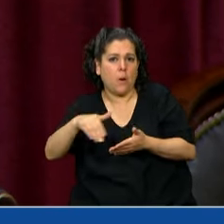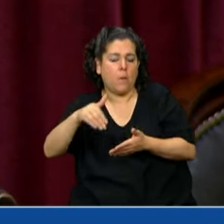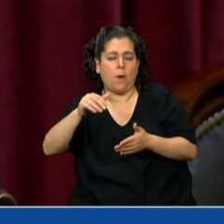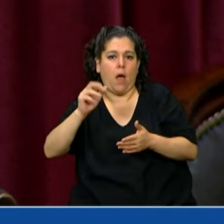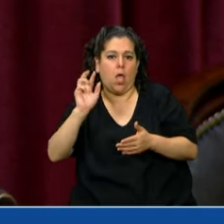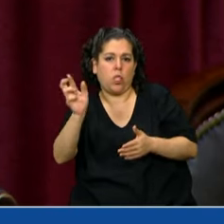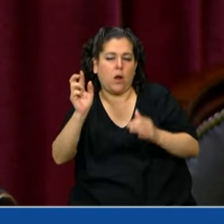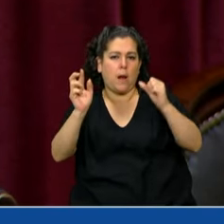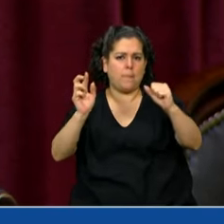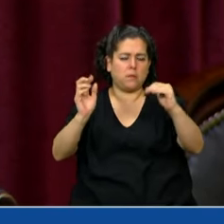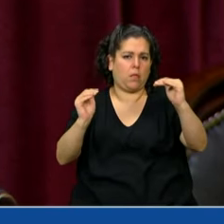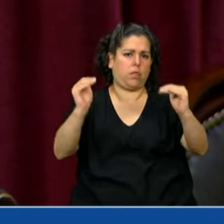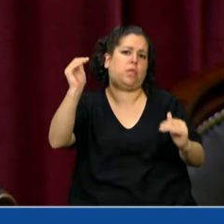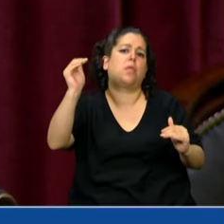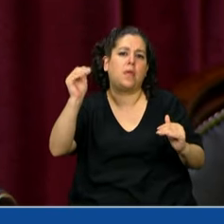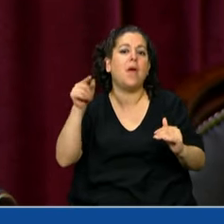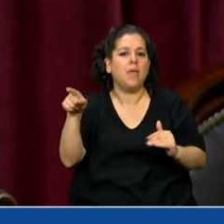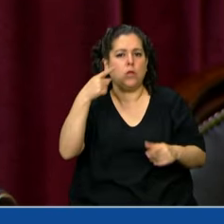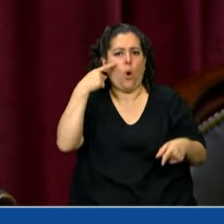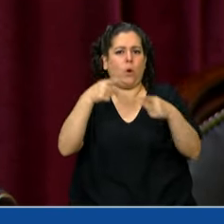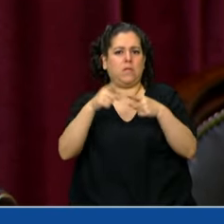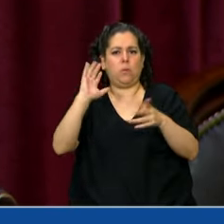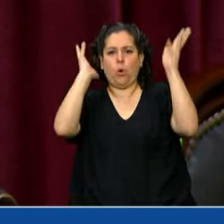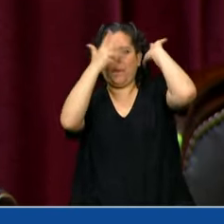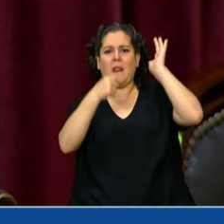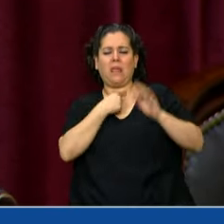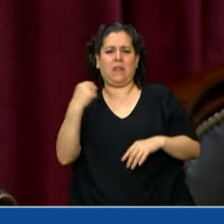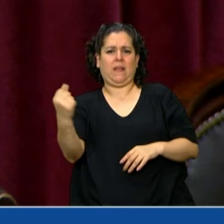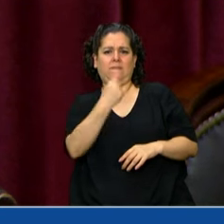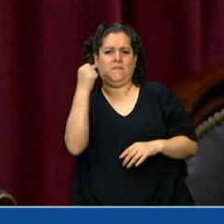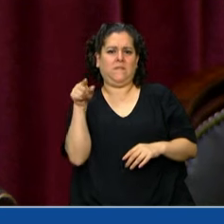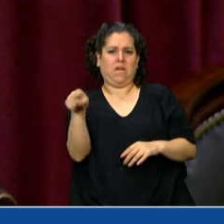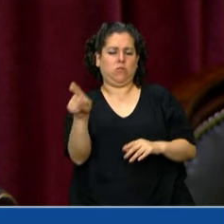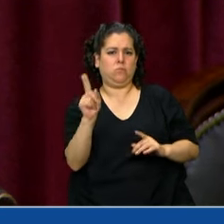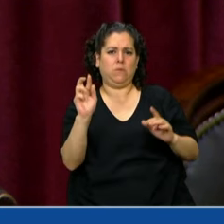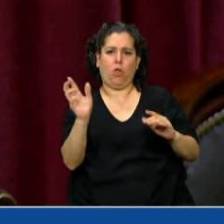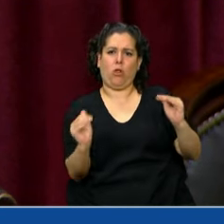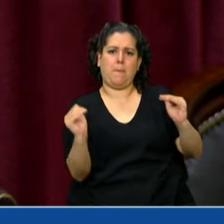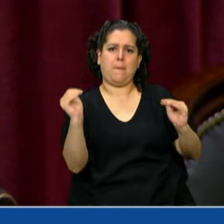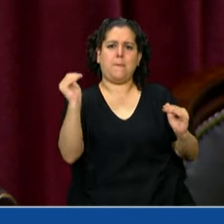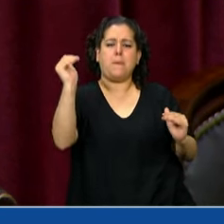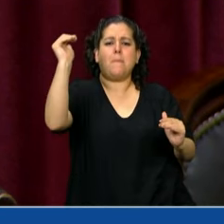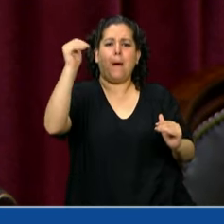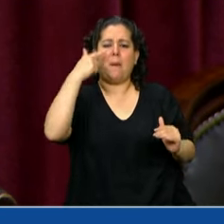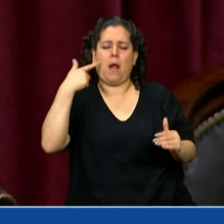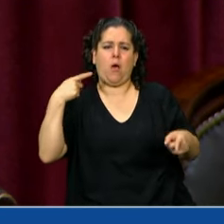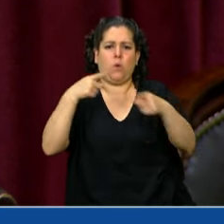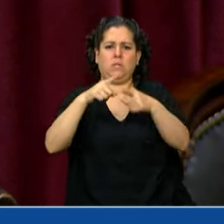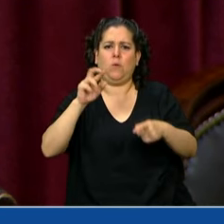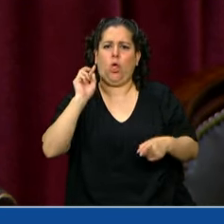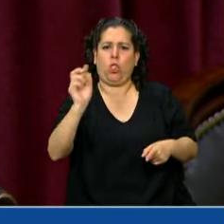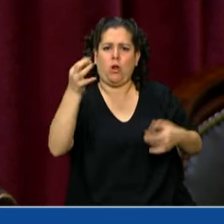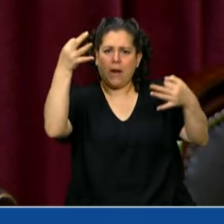favorezca la dolarización que quieren que quiere implementar mi ley por eso nosotros del frente de izquierda